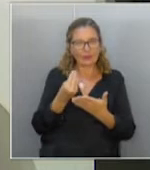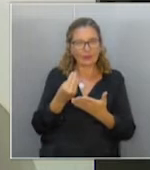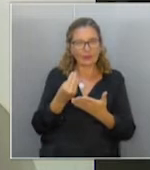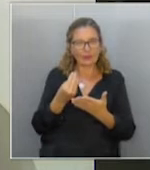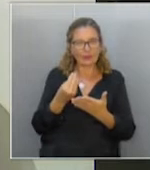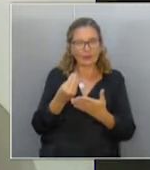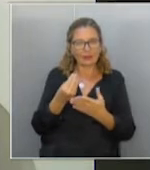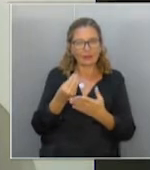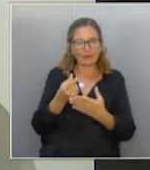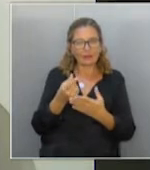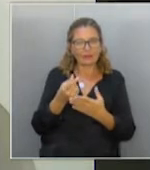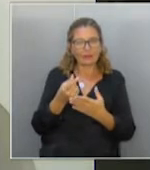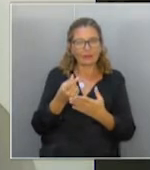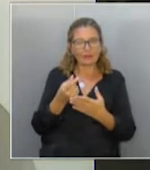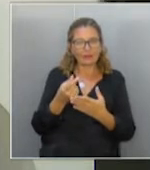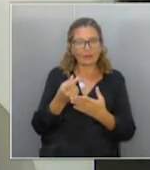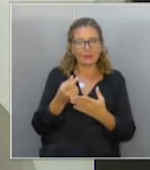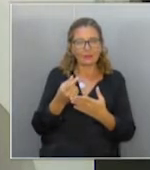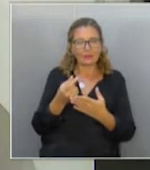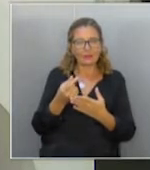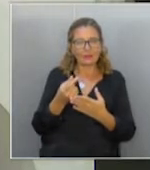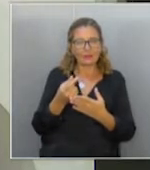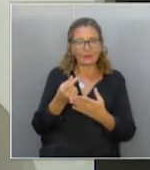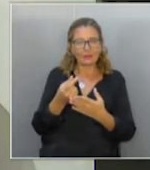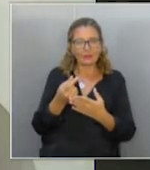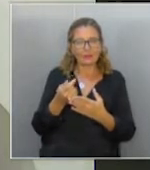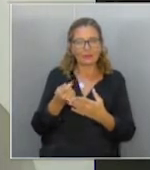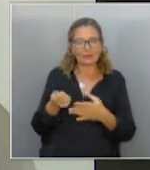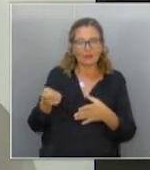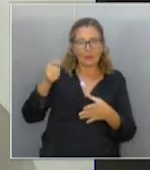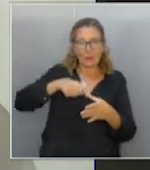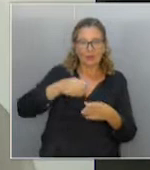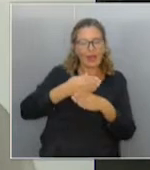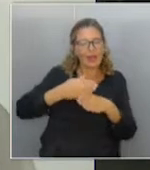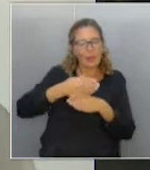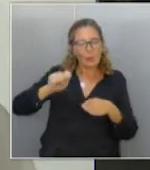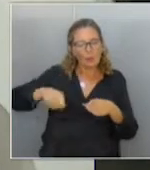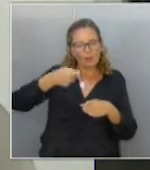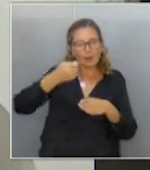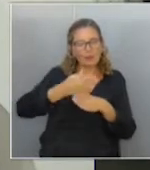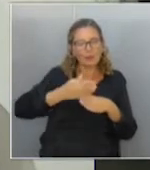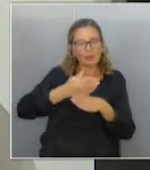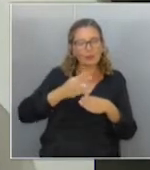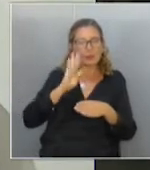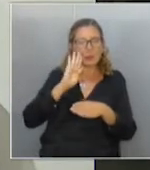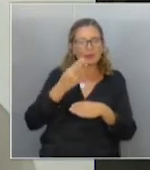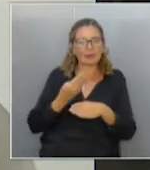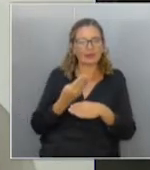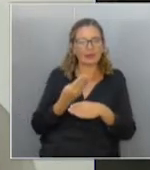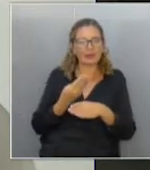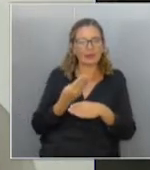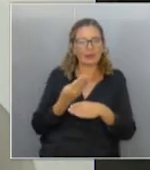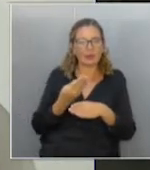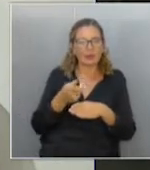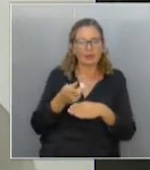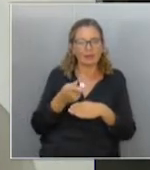olla y un sí, una sí, una cuchara una de madera. Cuchara de madera. Sí, claro, en realidad nos parecía que ta, también anclaba como